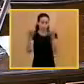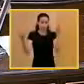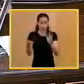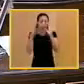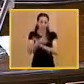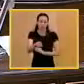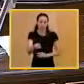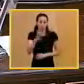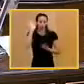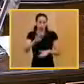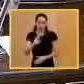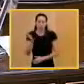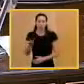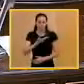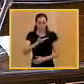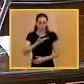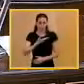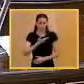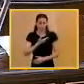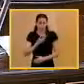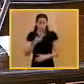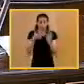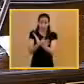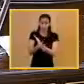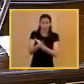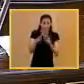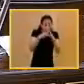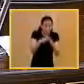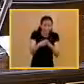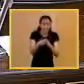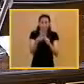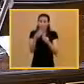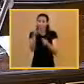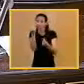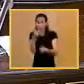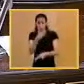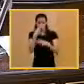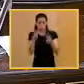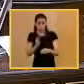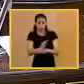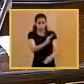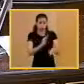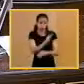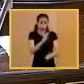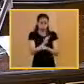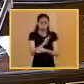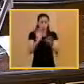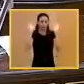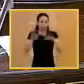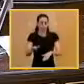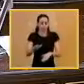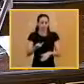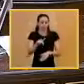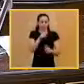subversión. Paradójico en quien recibe dinero público para sufragar sus enseñanzas confesionales y sus pastores, disfrutando